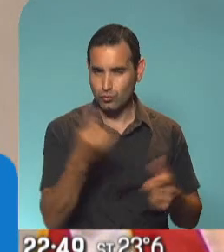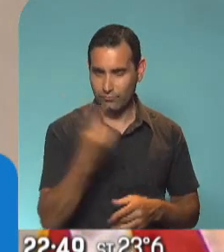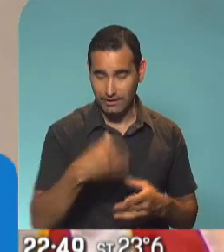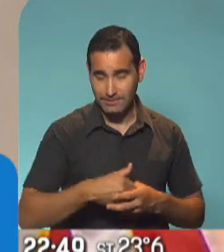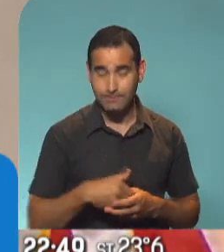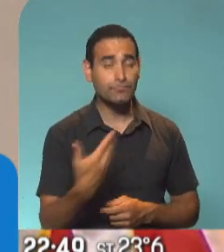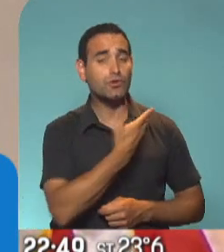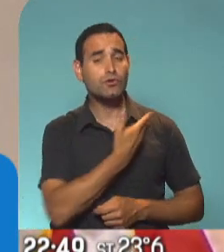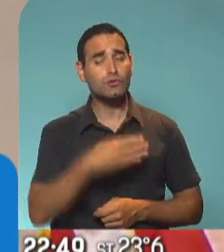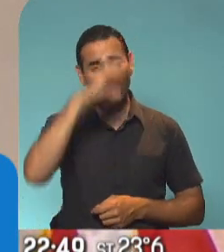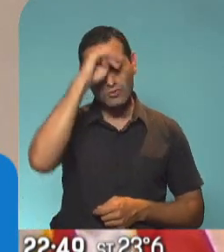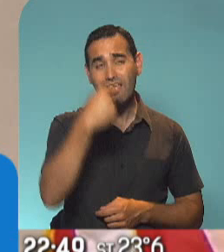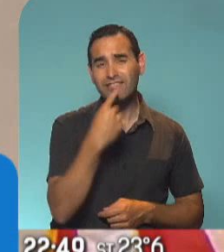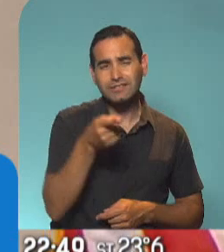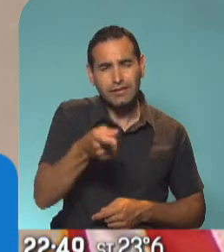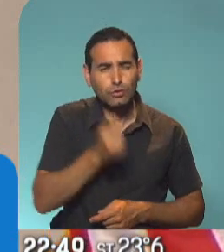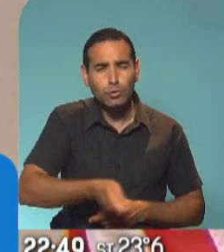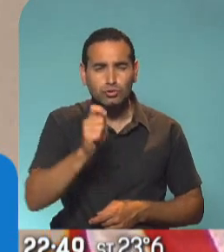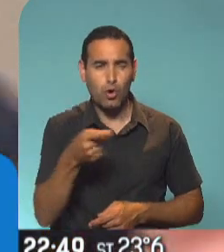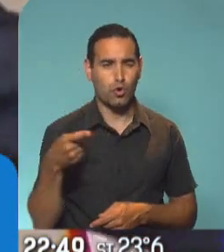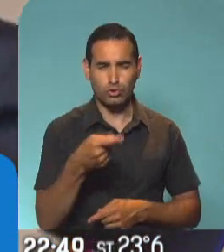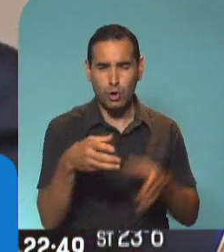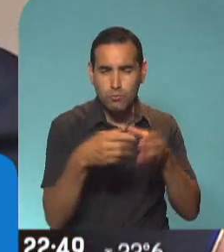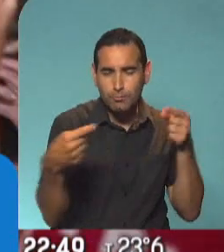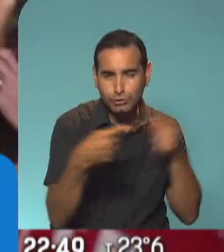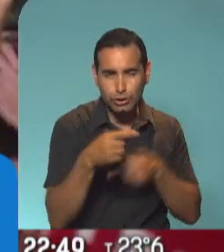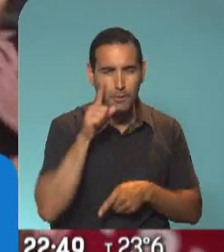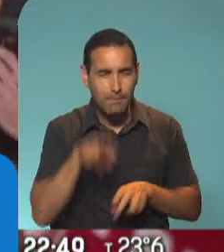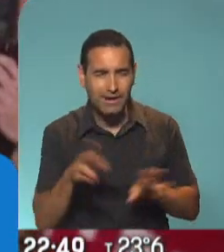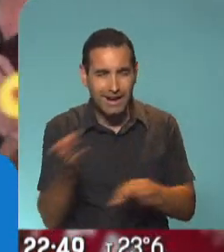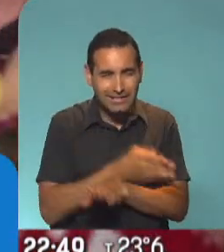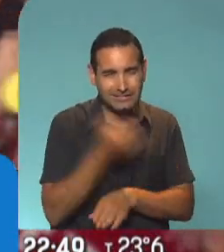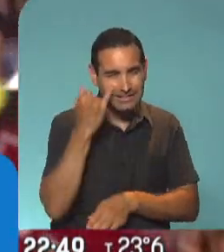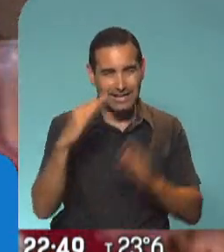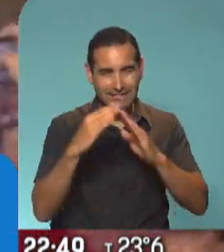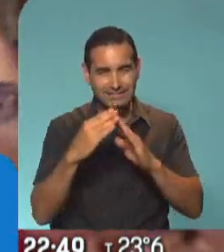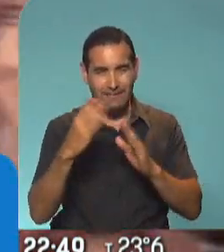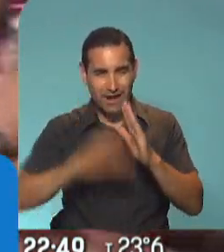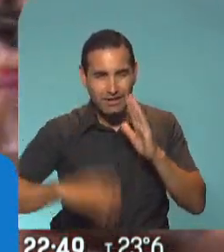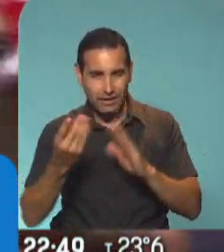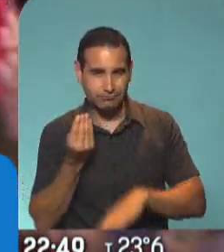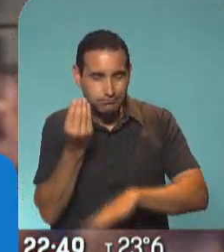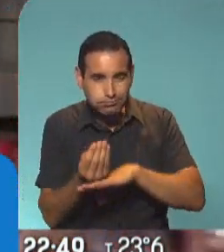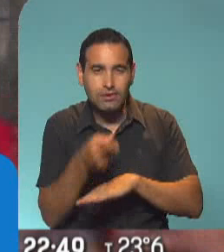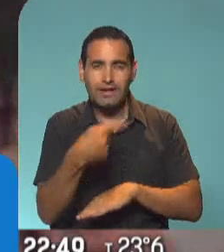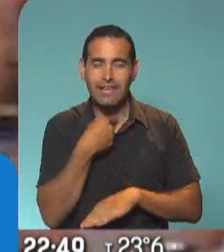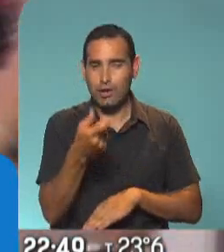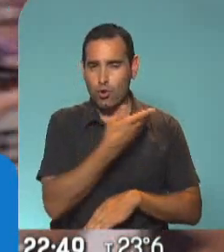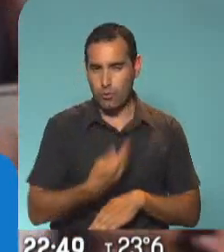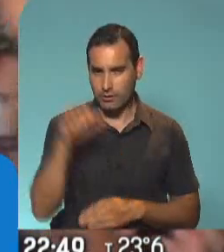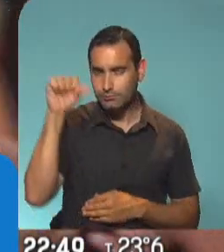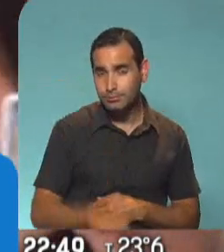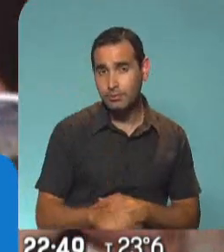Trump calificó el proceso como un golpe opositor planificado desde el momento en que llegó a la Casa Blanca, con el objetivo de derribar su gobierno al no